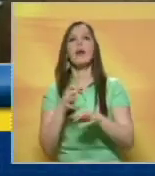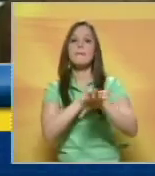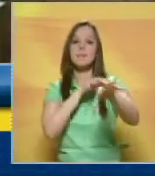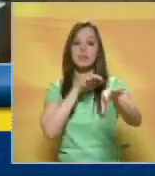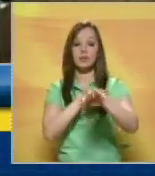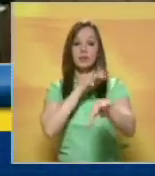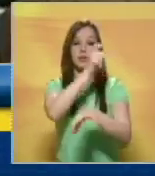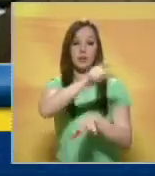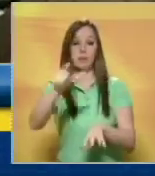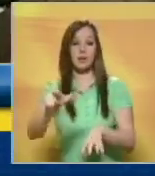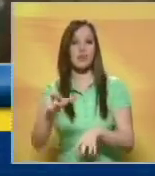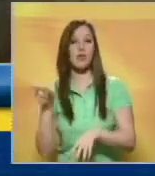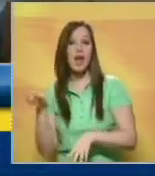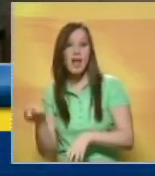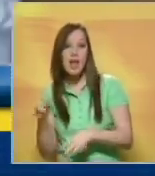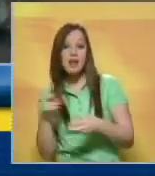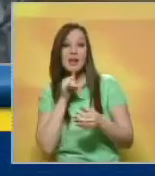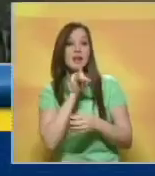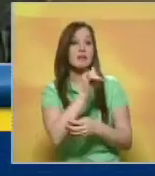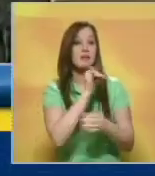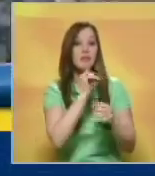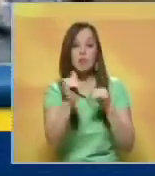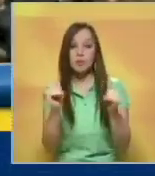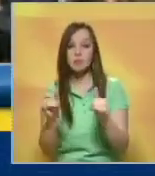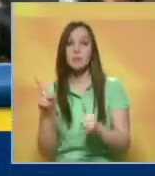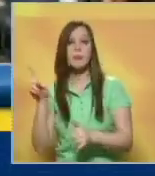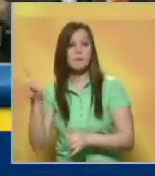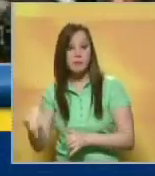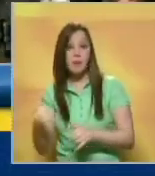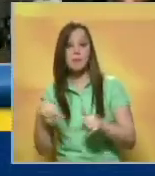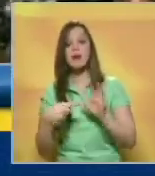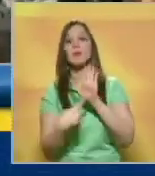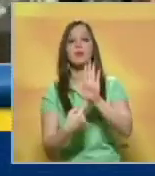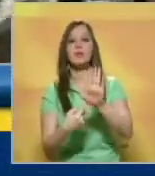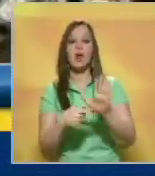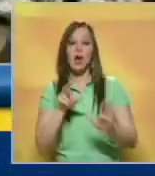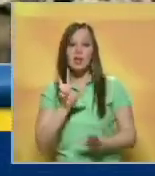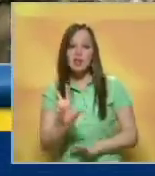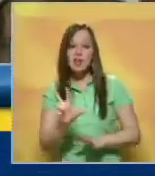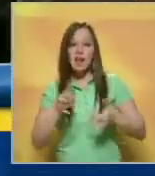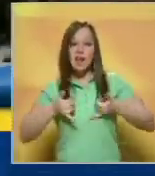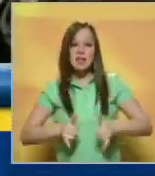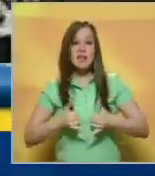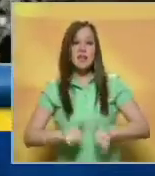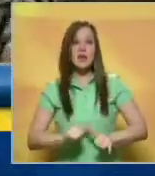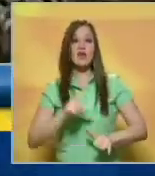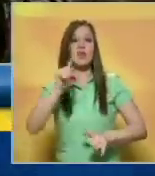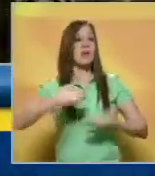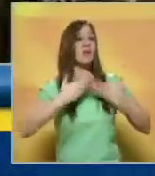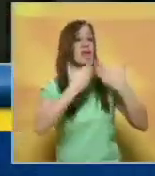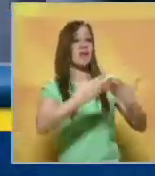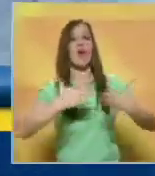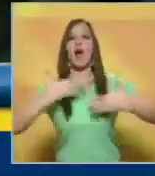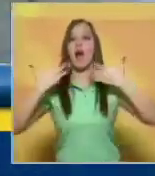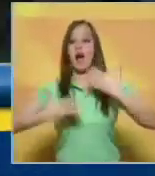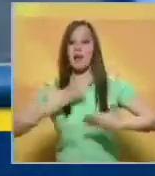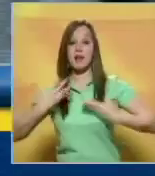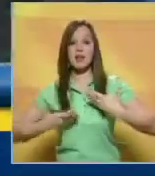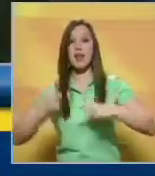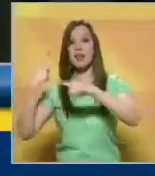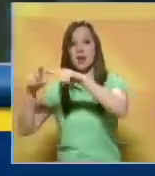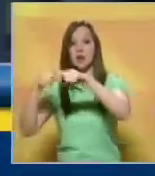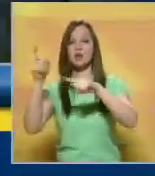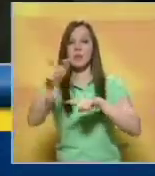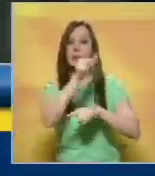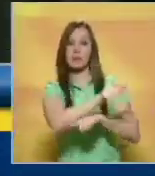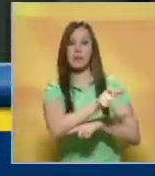personas cuyas vidas él tocó. Su mayor legado, además de sus 3 hijos, es la alegría y felicidad que ofreció a otros, particularmente